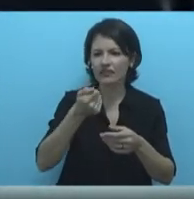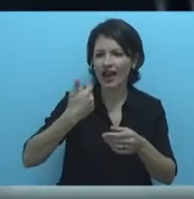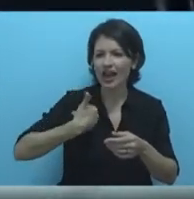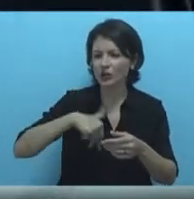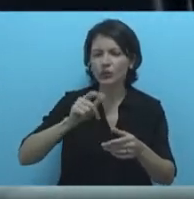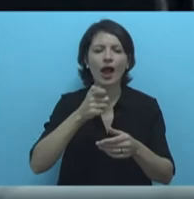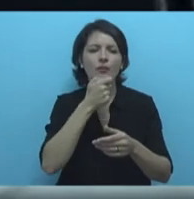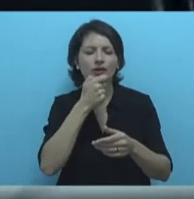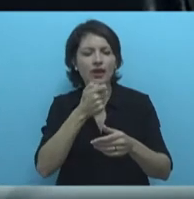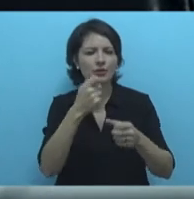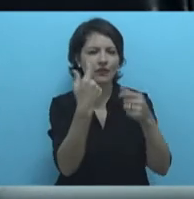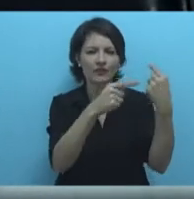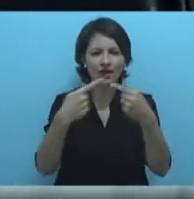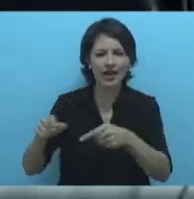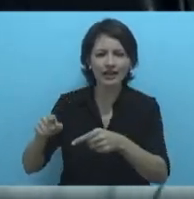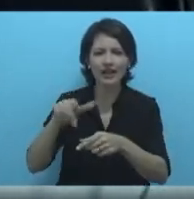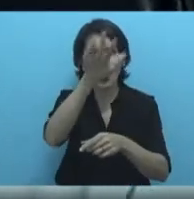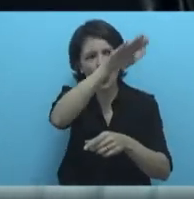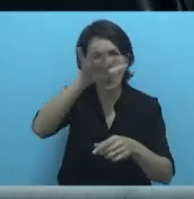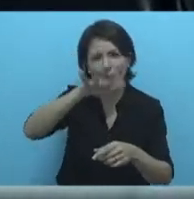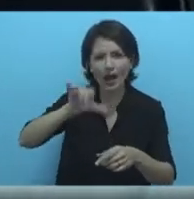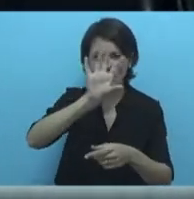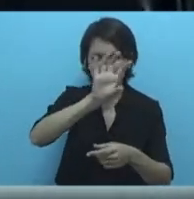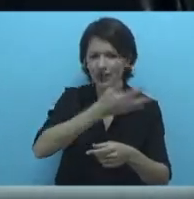català loca entre otras